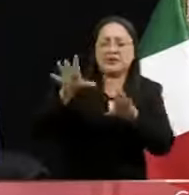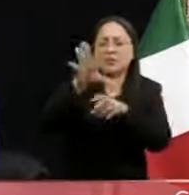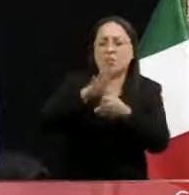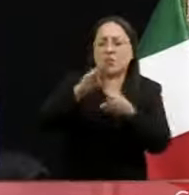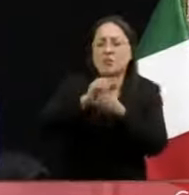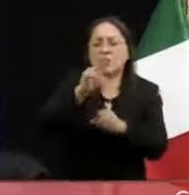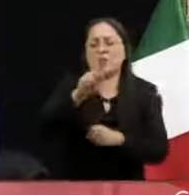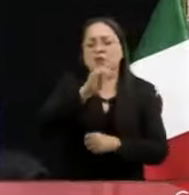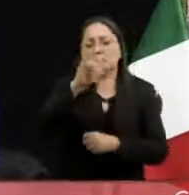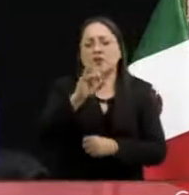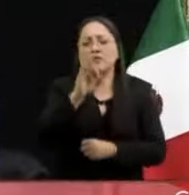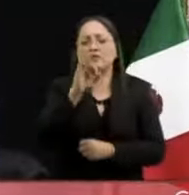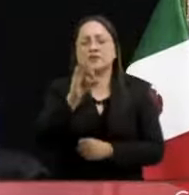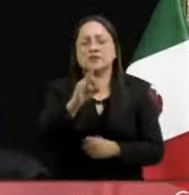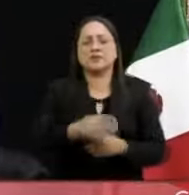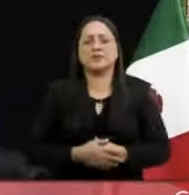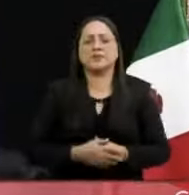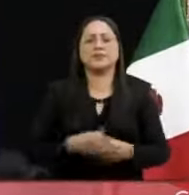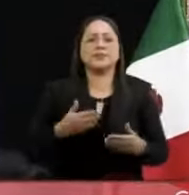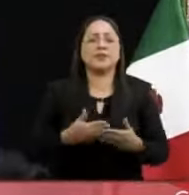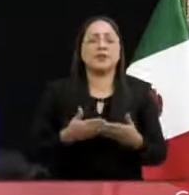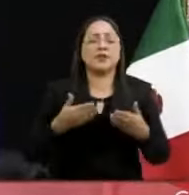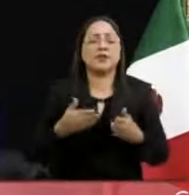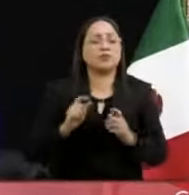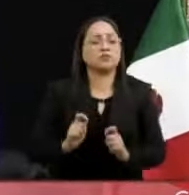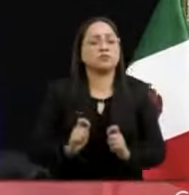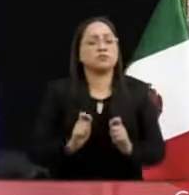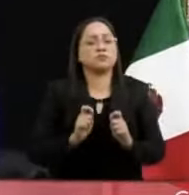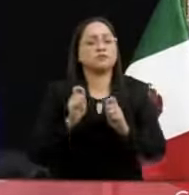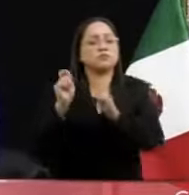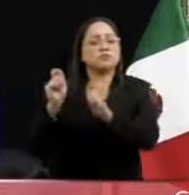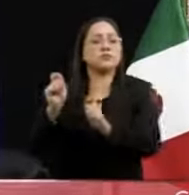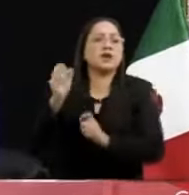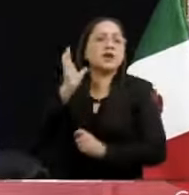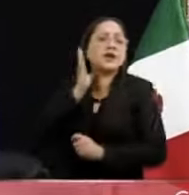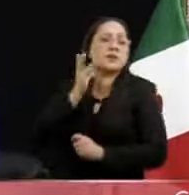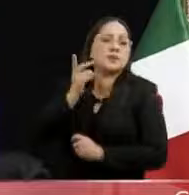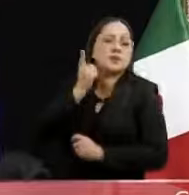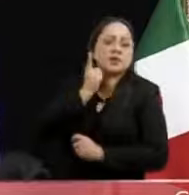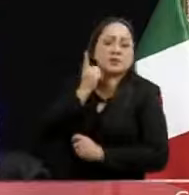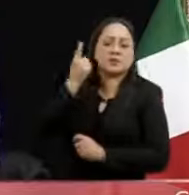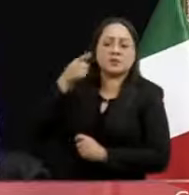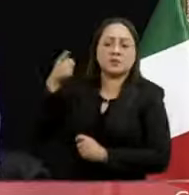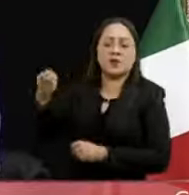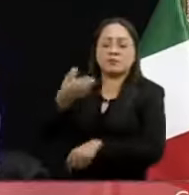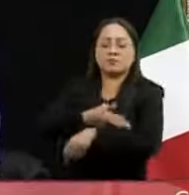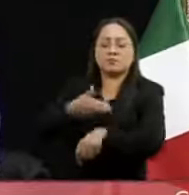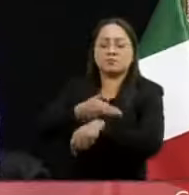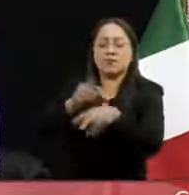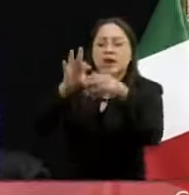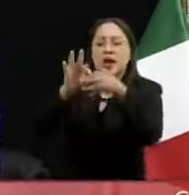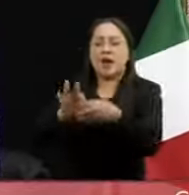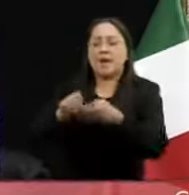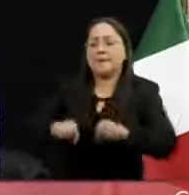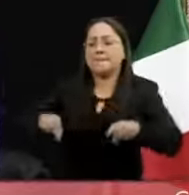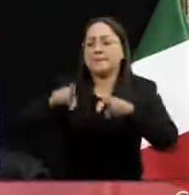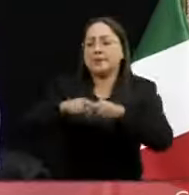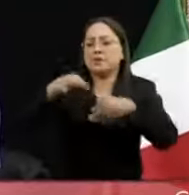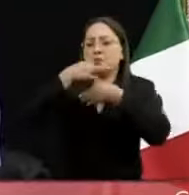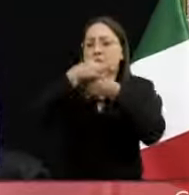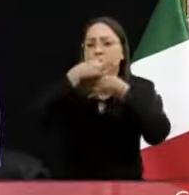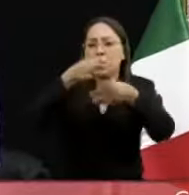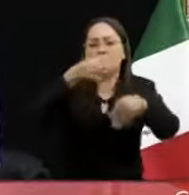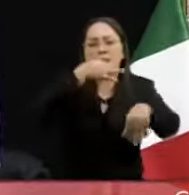del Poder Judicial. Se remite a la Cámara de Diputados para que realice la